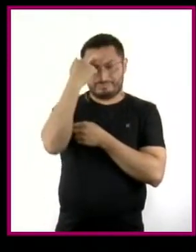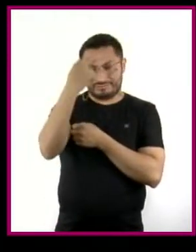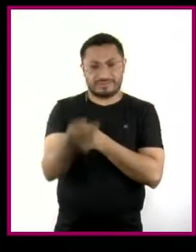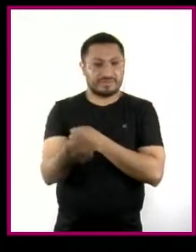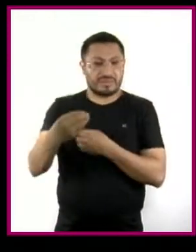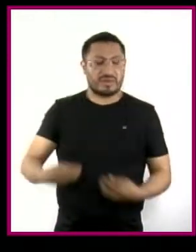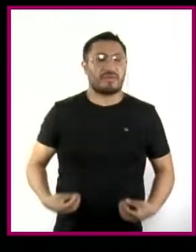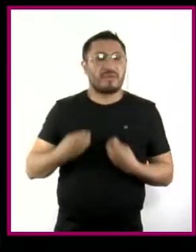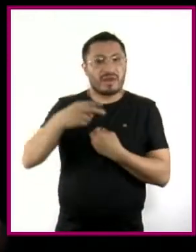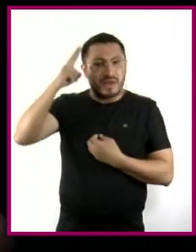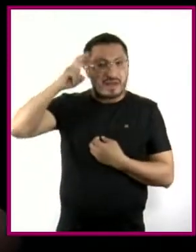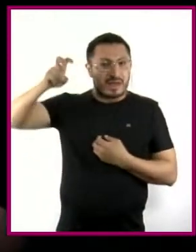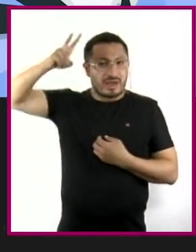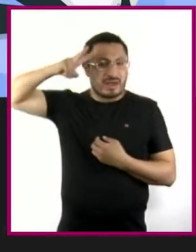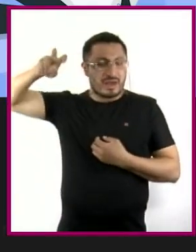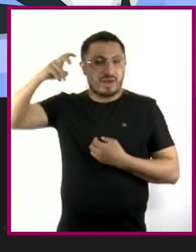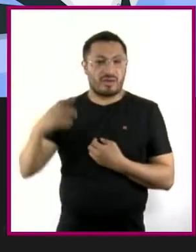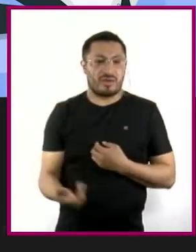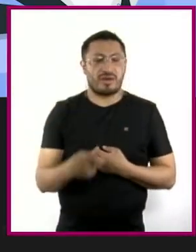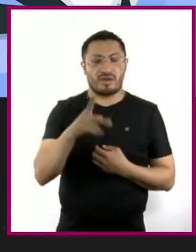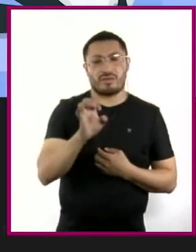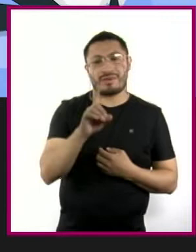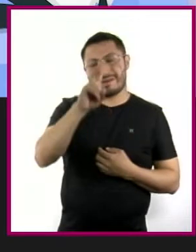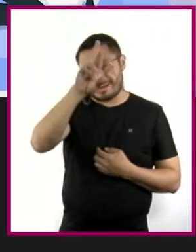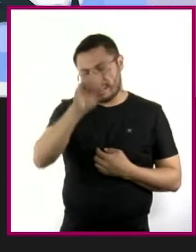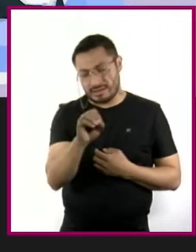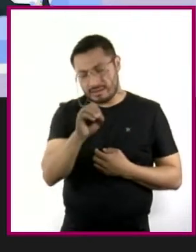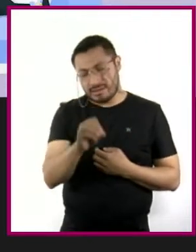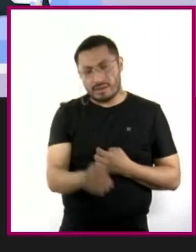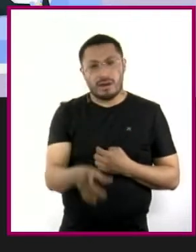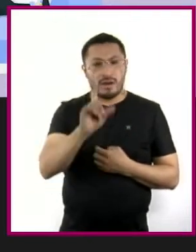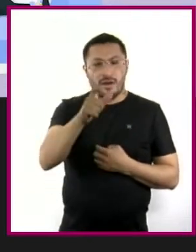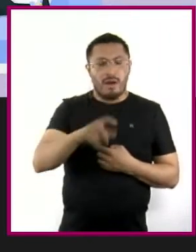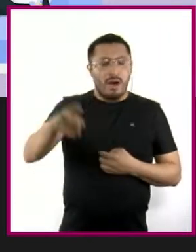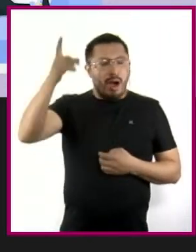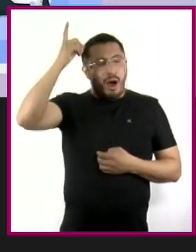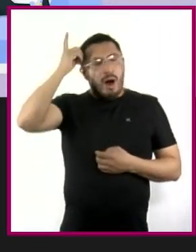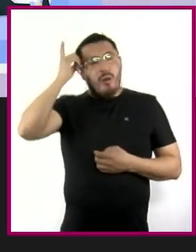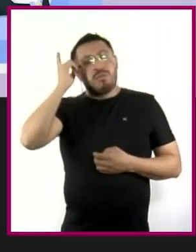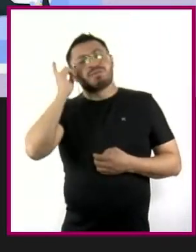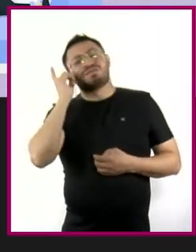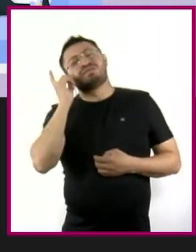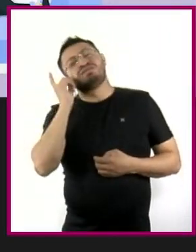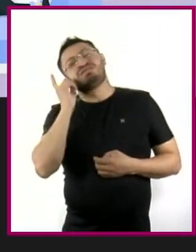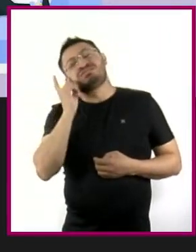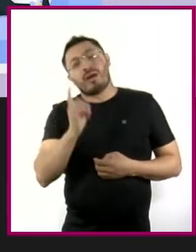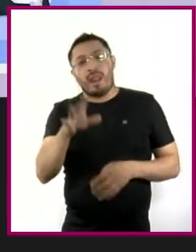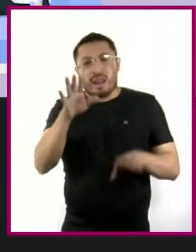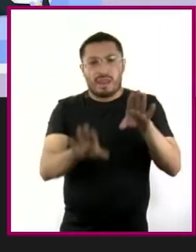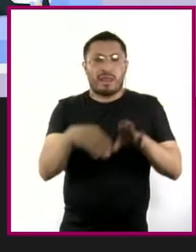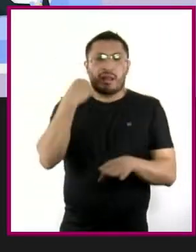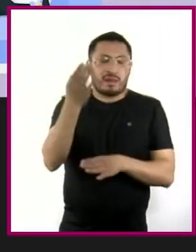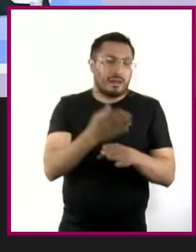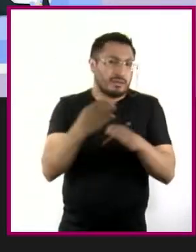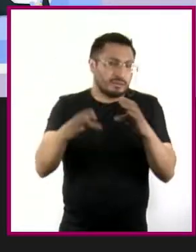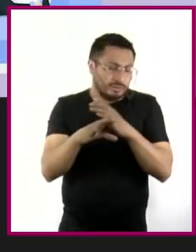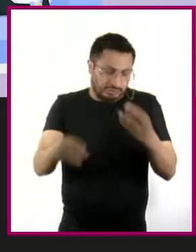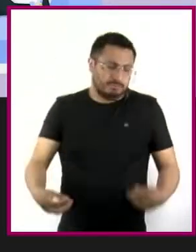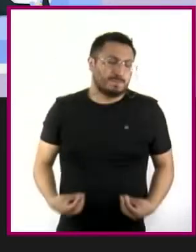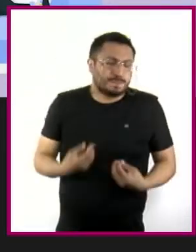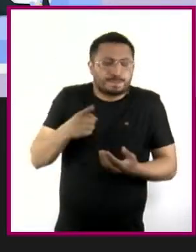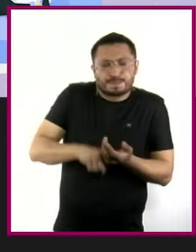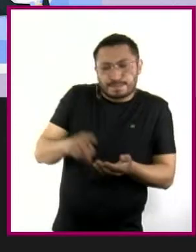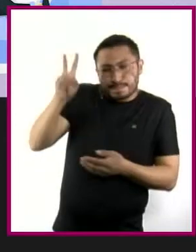de Pedro Calderón de la Barca. Cuando estamos dormidos, a veces creemos que las cosas que experimentamos en nuestros